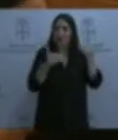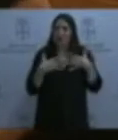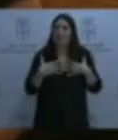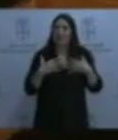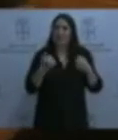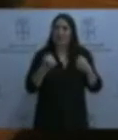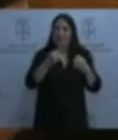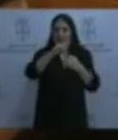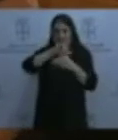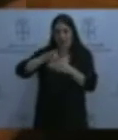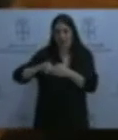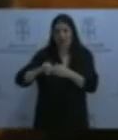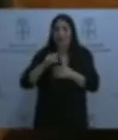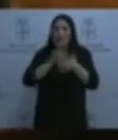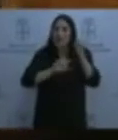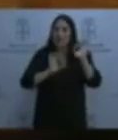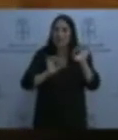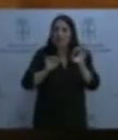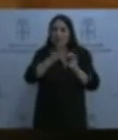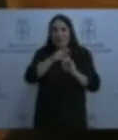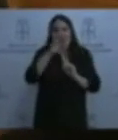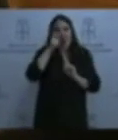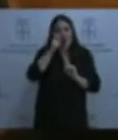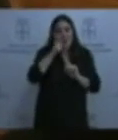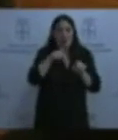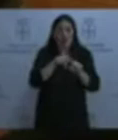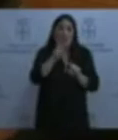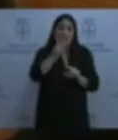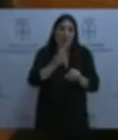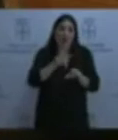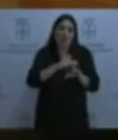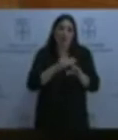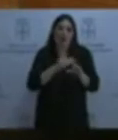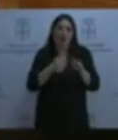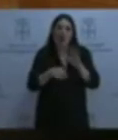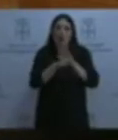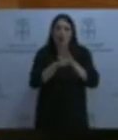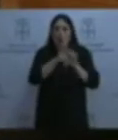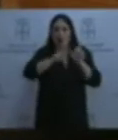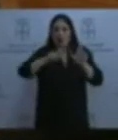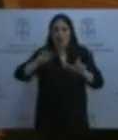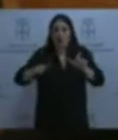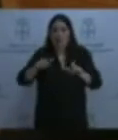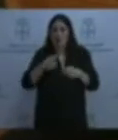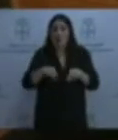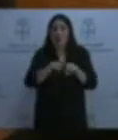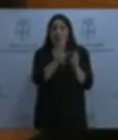en zonas rurales, como factor de sostén demográfico, ¿no? Al igual que el resto de servicios